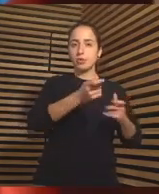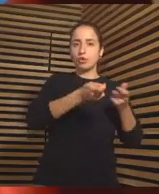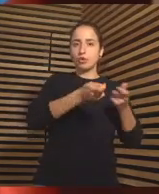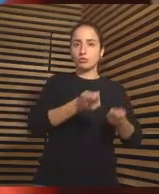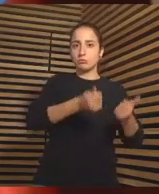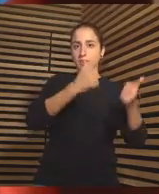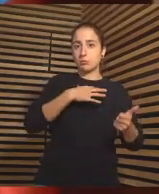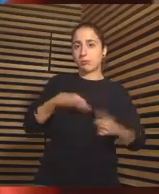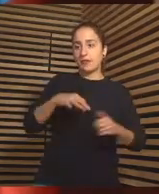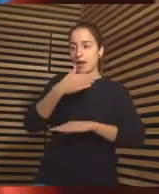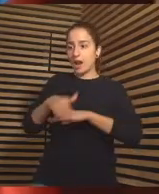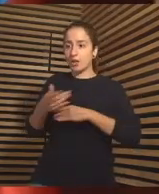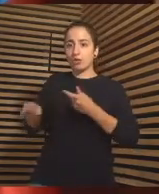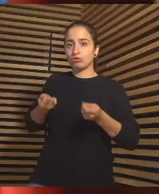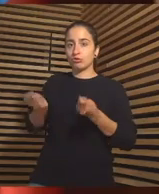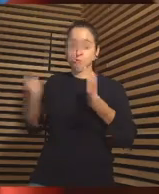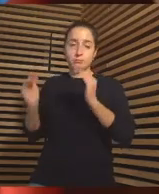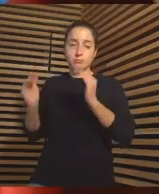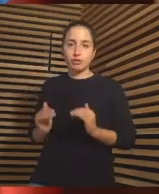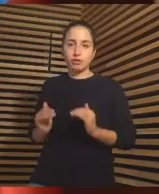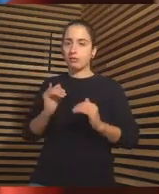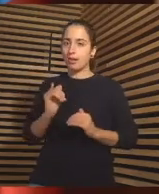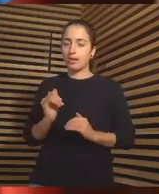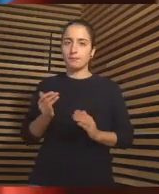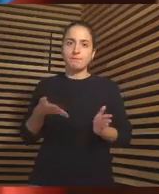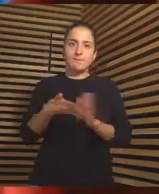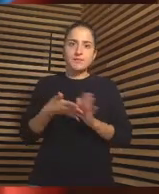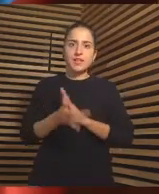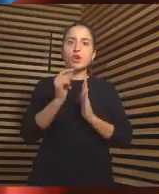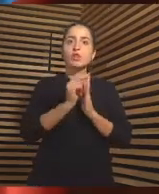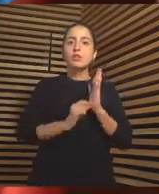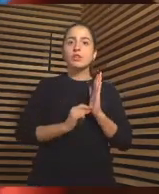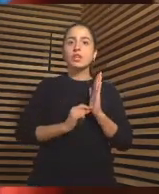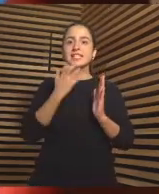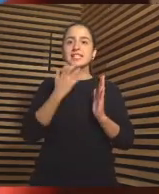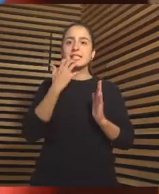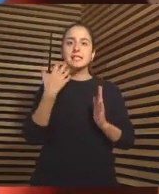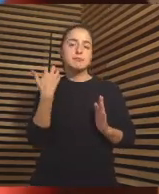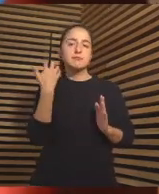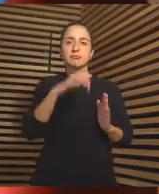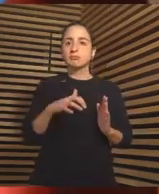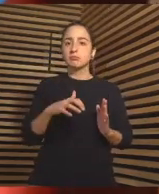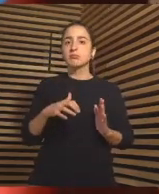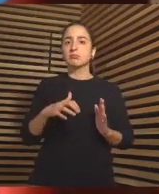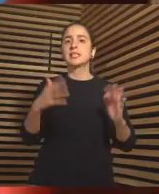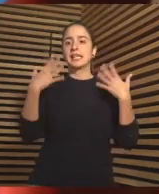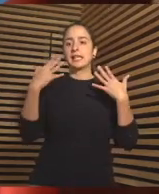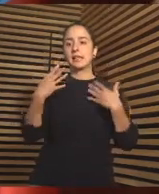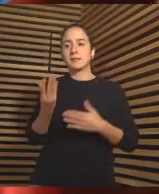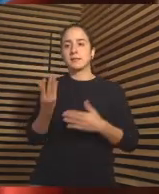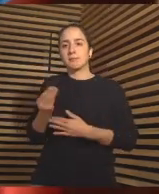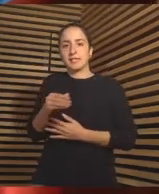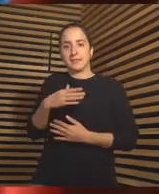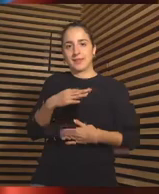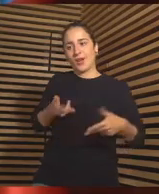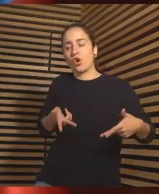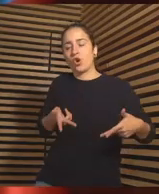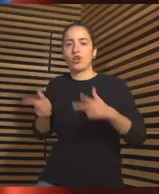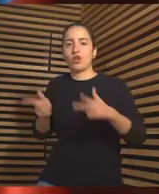calle. Y que solamente en condiciones excepcionales, las terrazas son para el verano, se pueden conceder